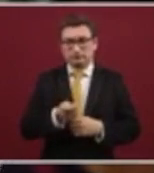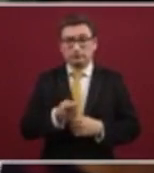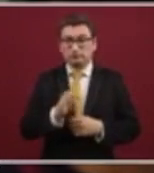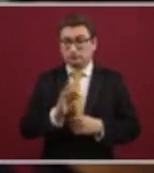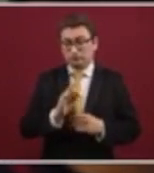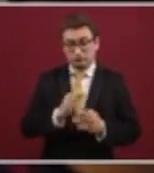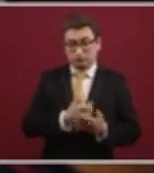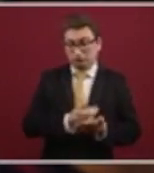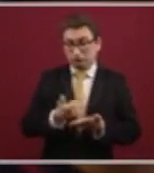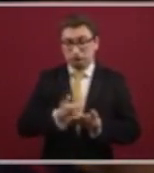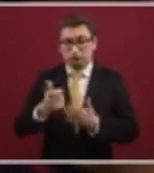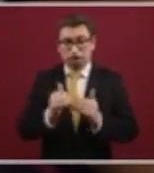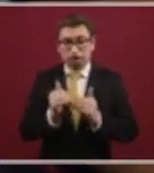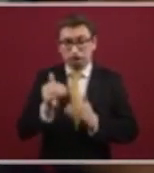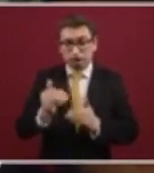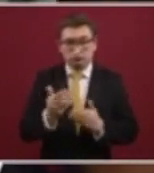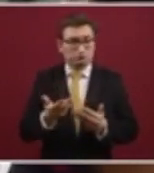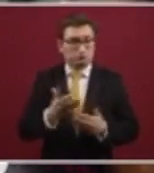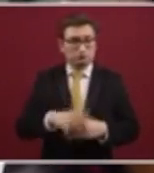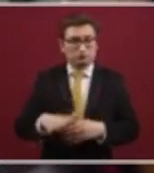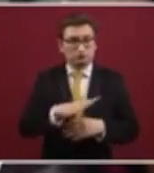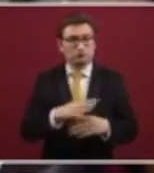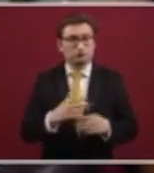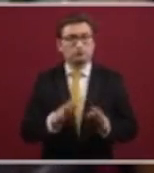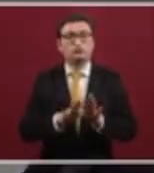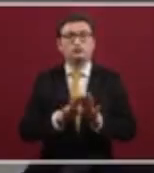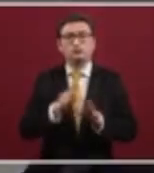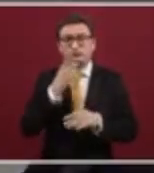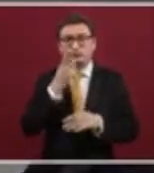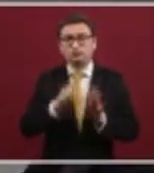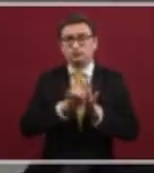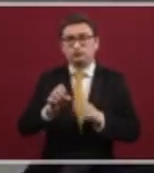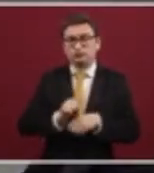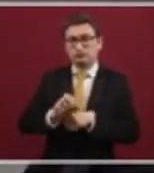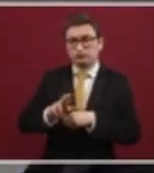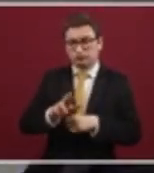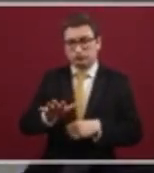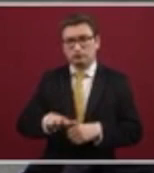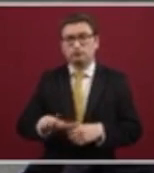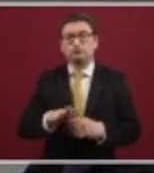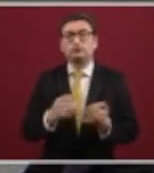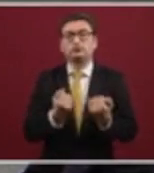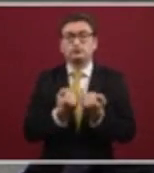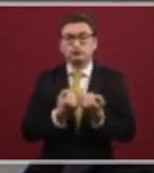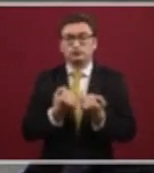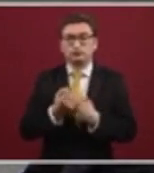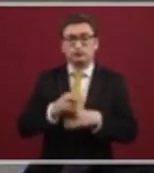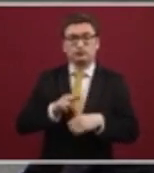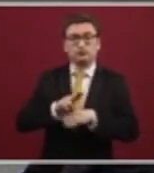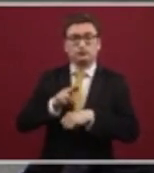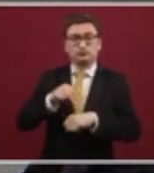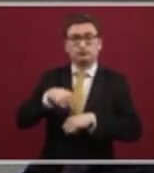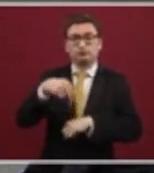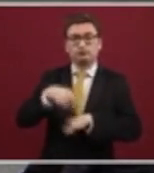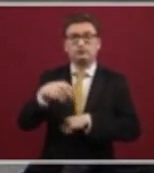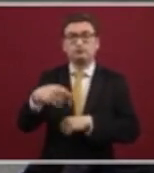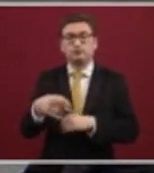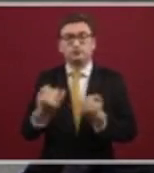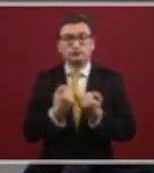aumento de salarios, de la masa salarial, que dicho sea de paso, San Salvador junto con Nicaragua y con